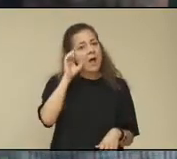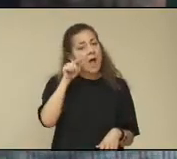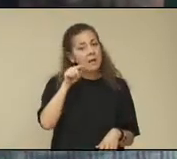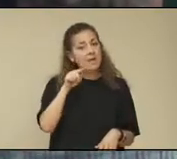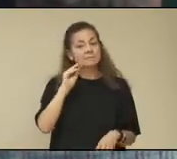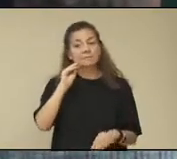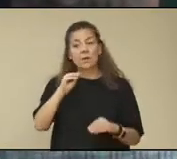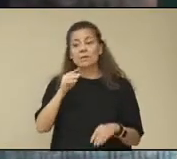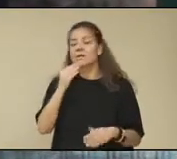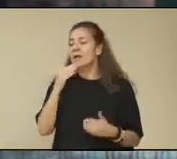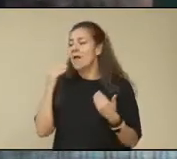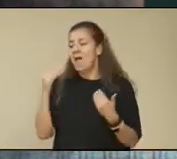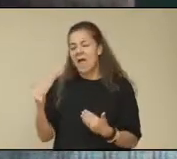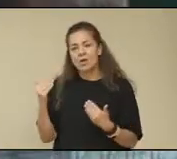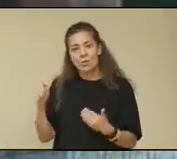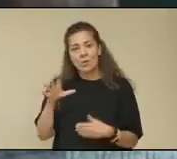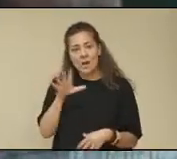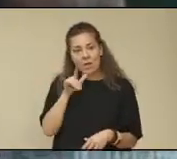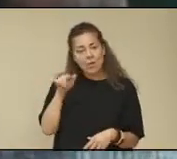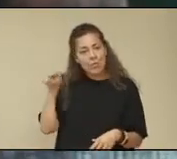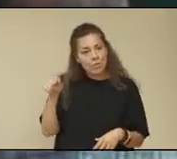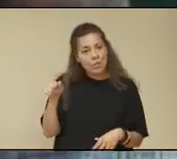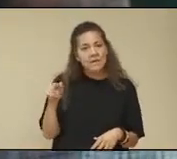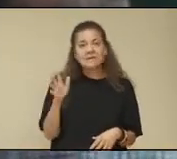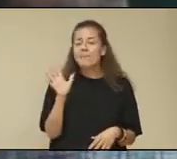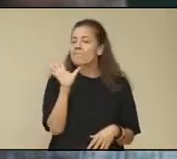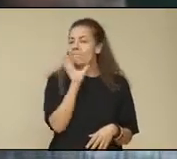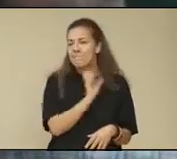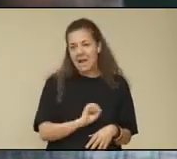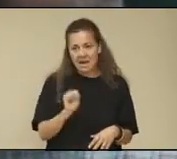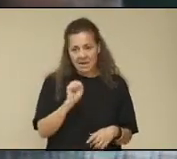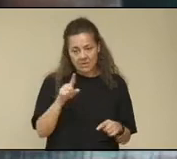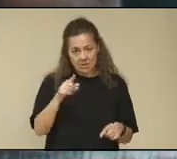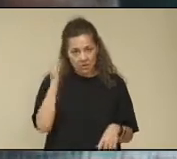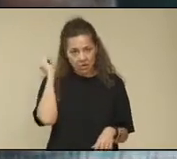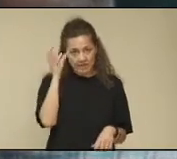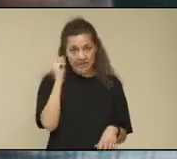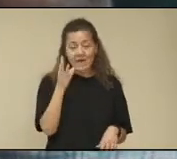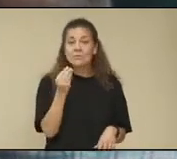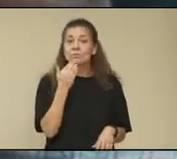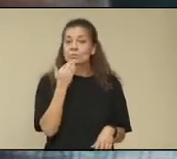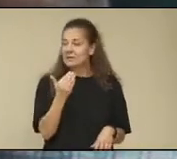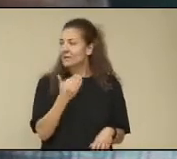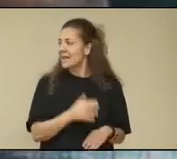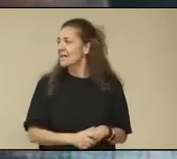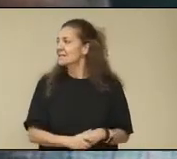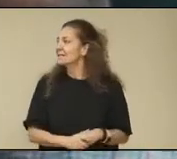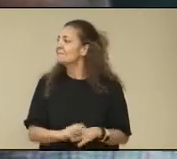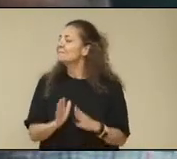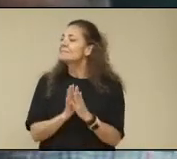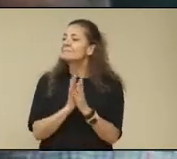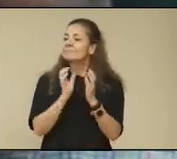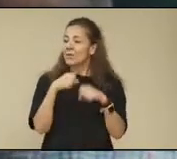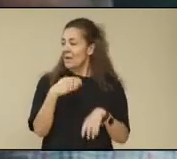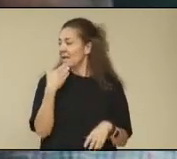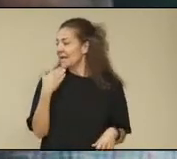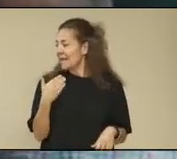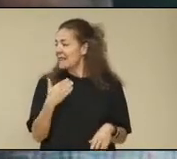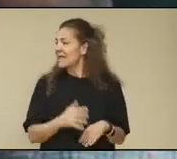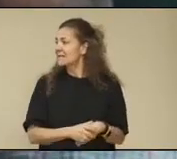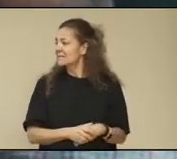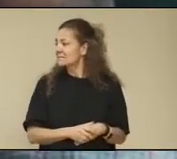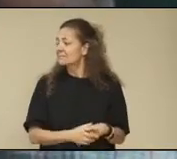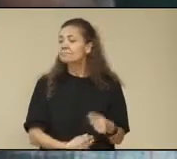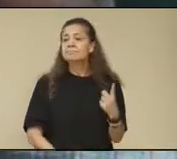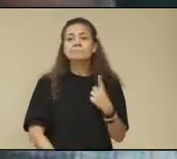y os da la enhorabuena por esta magnífica mesa redonda. Muchísimas gracias. Muy bien, muchas gracias.